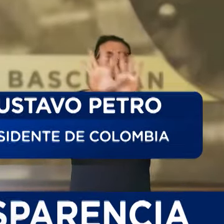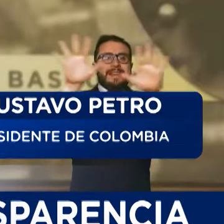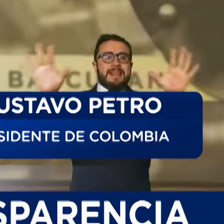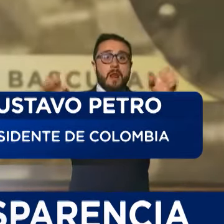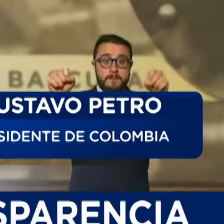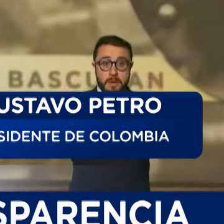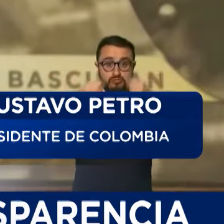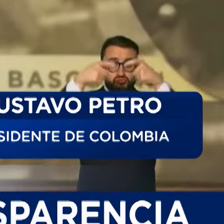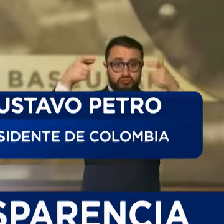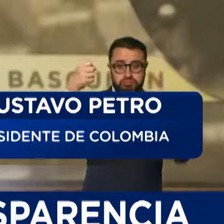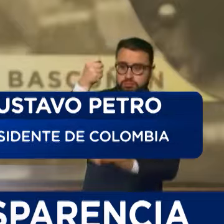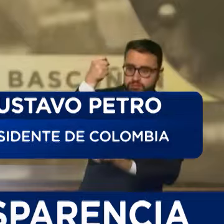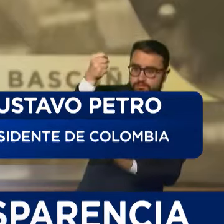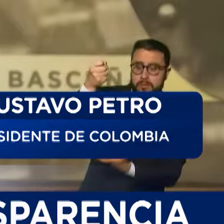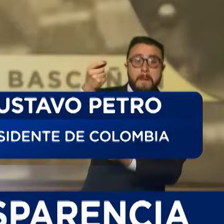los dineros públicos.